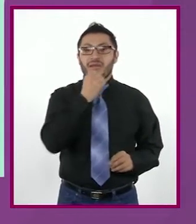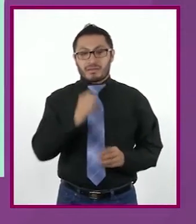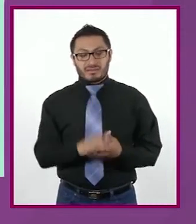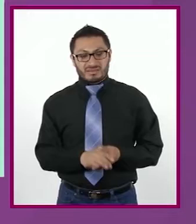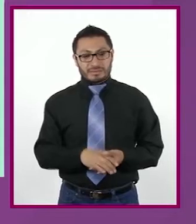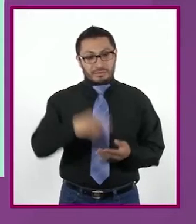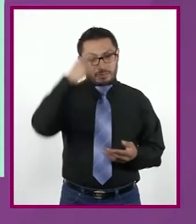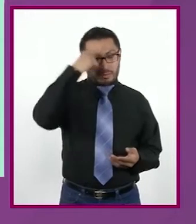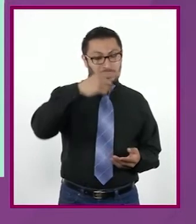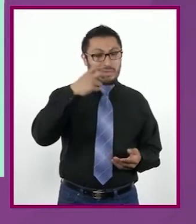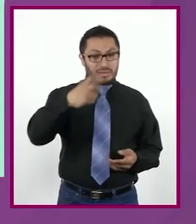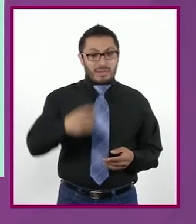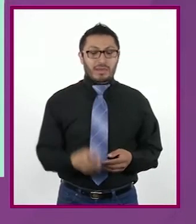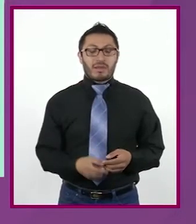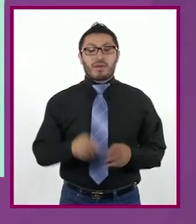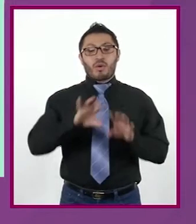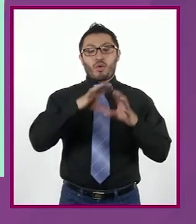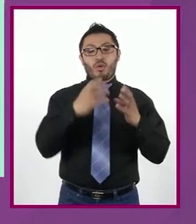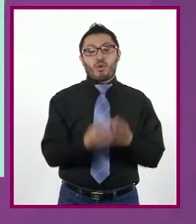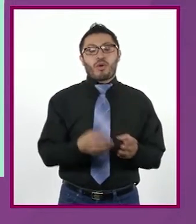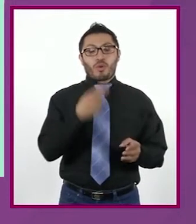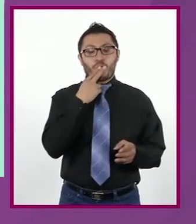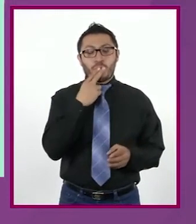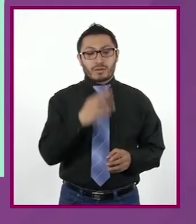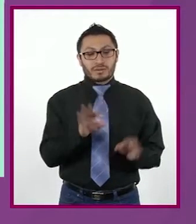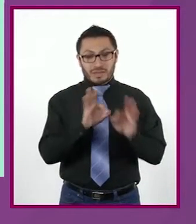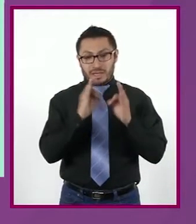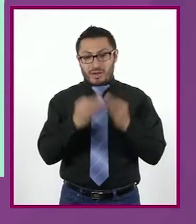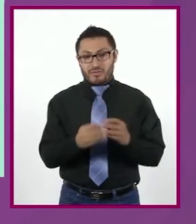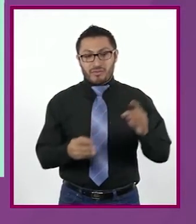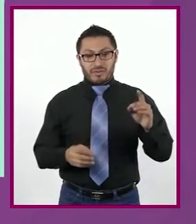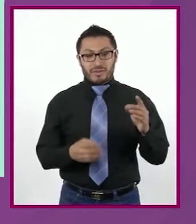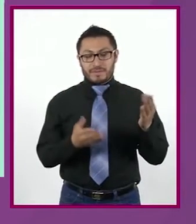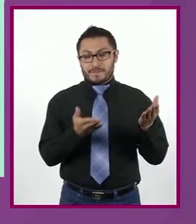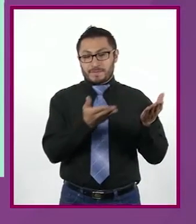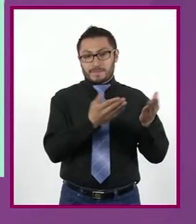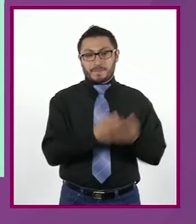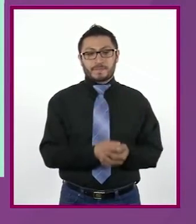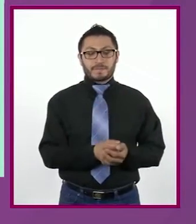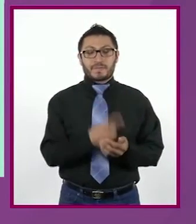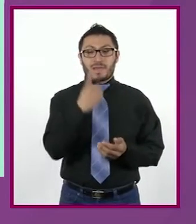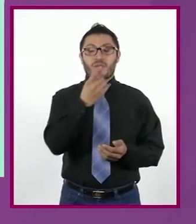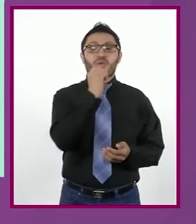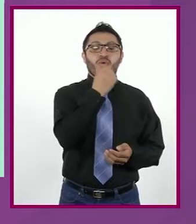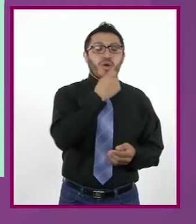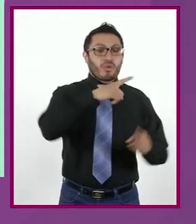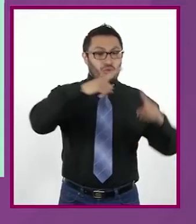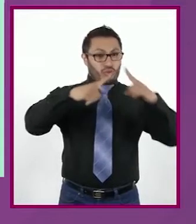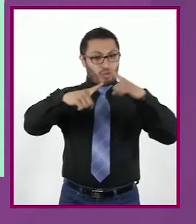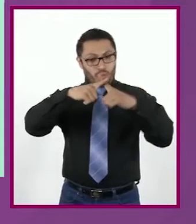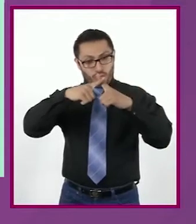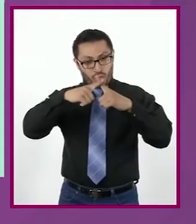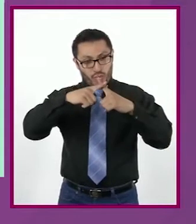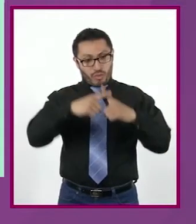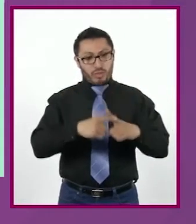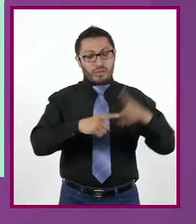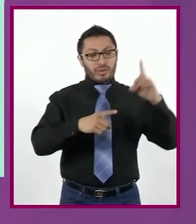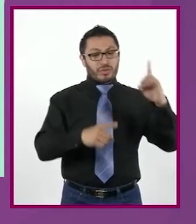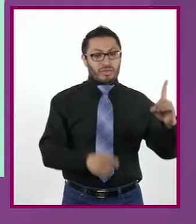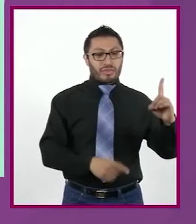calcular la distancia del balín, ocuparemos la siguiente fórmula. En un segundo multiplicamos la